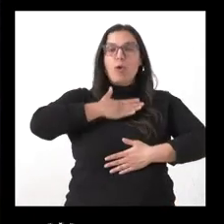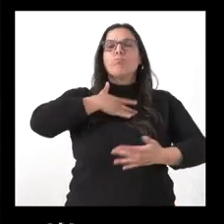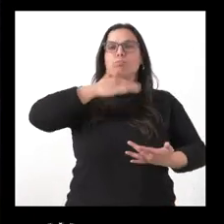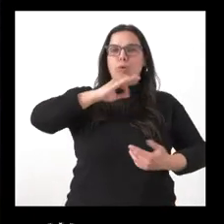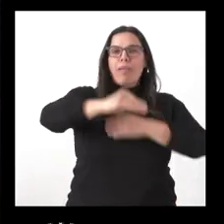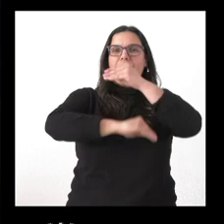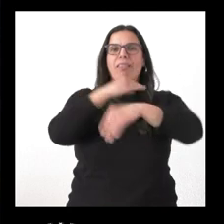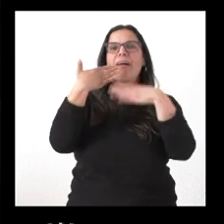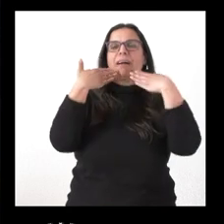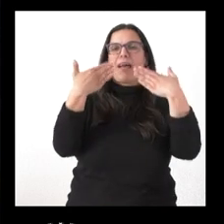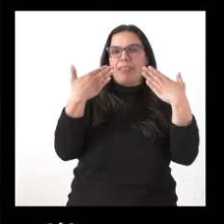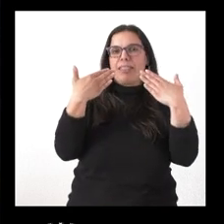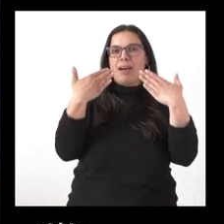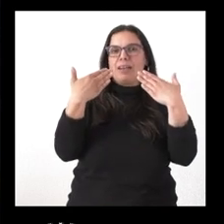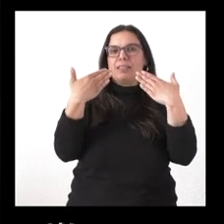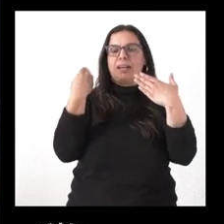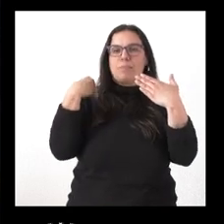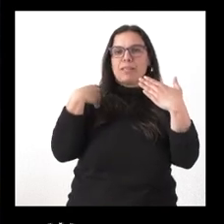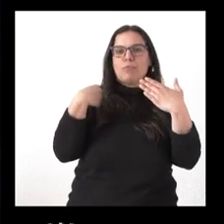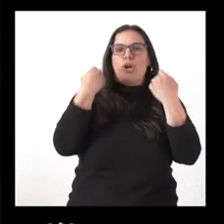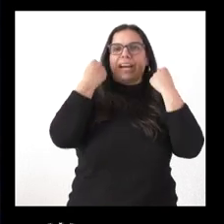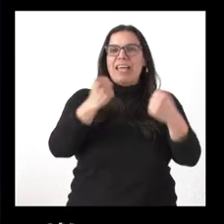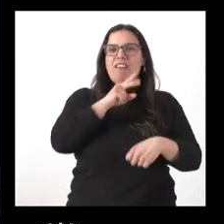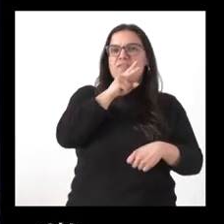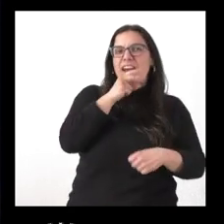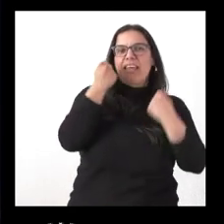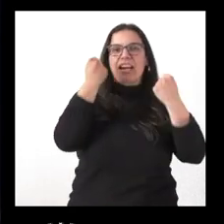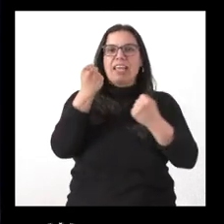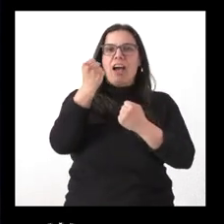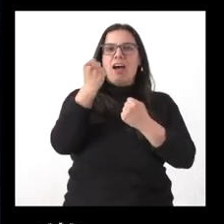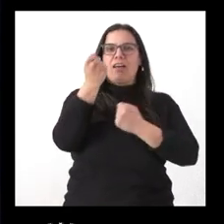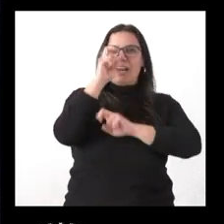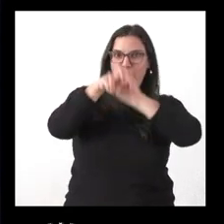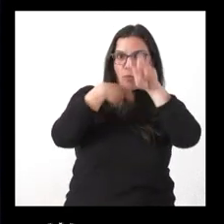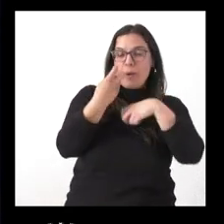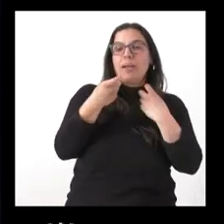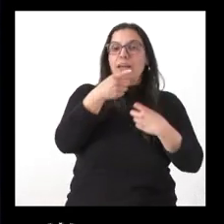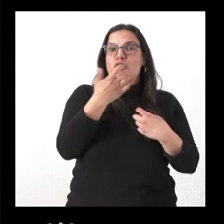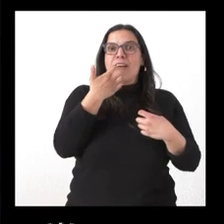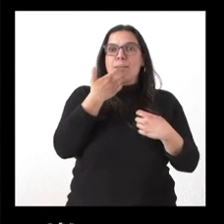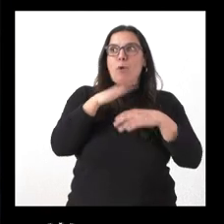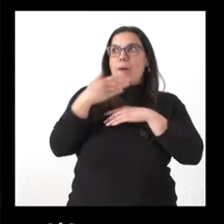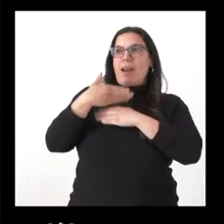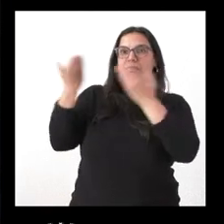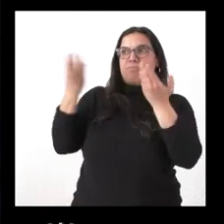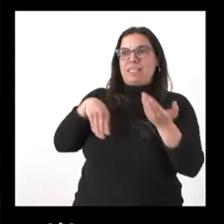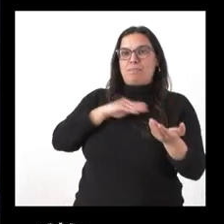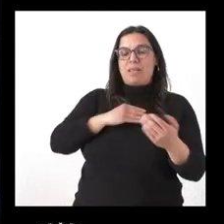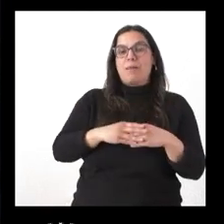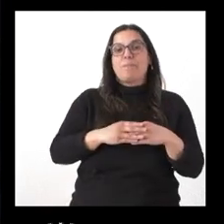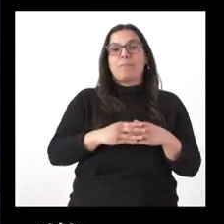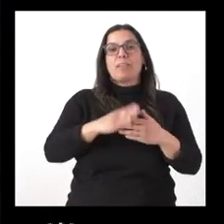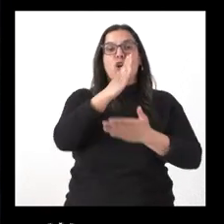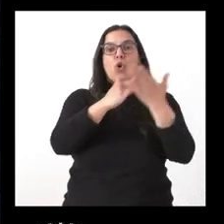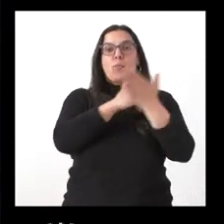realizar a través de fuentes verdes y renovables por tanto al final Ese es el ejemplo que hacemos para el conjunto de españas la comunidad que más